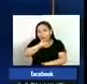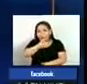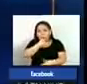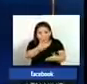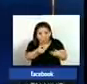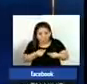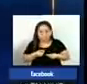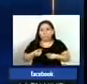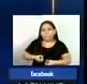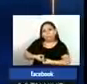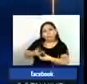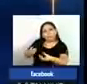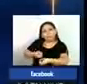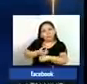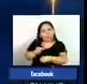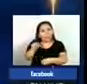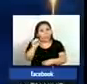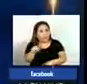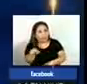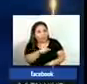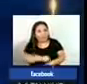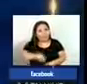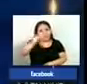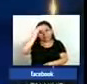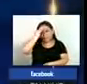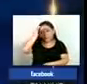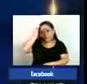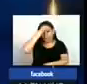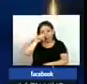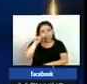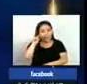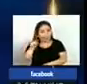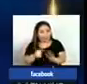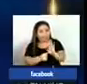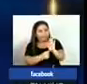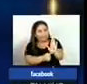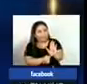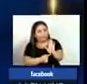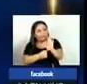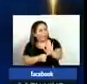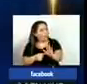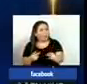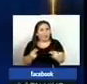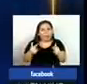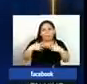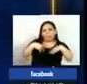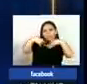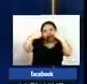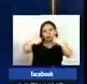información y que pueda llegar a más personas. Y esperamos que esos que acabamos de presentar se recuperen pronto.